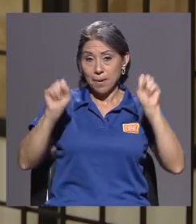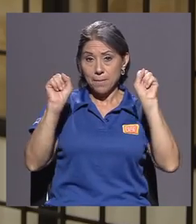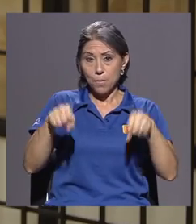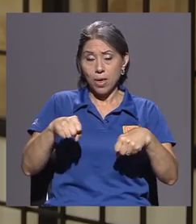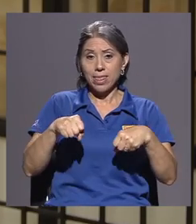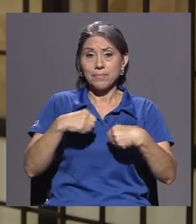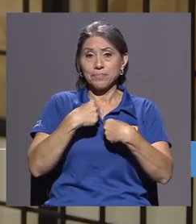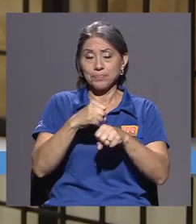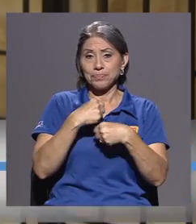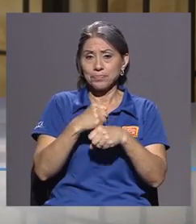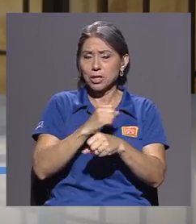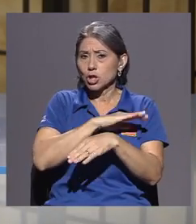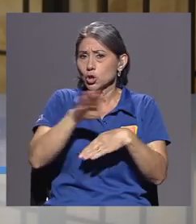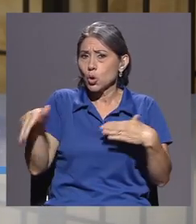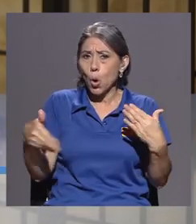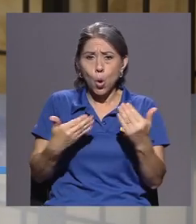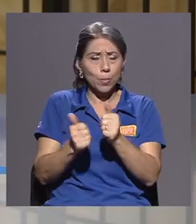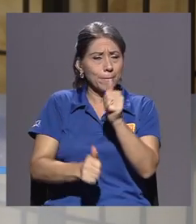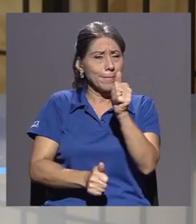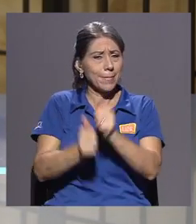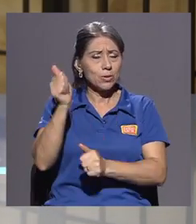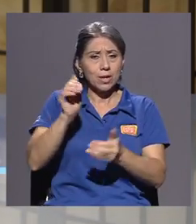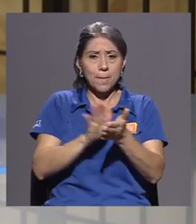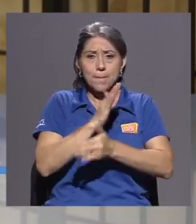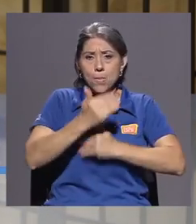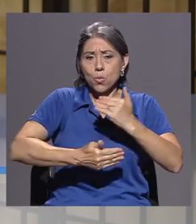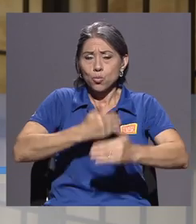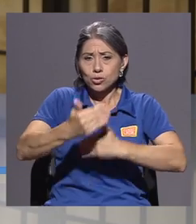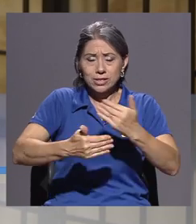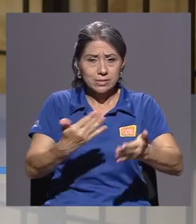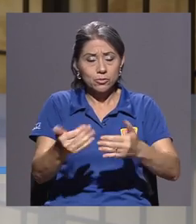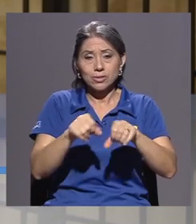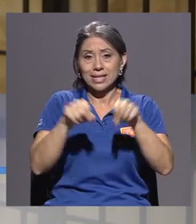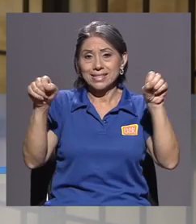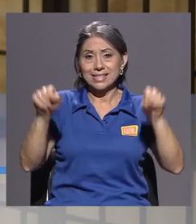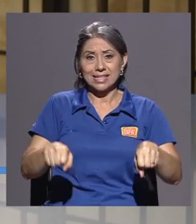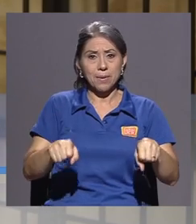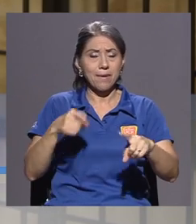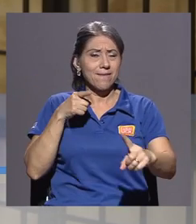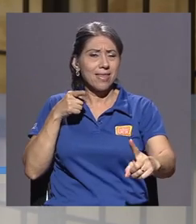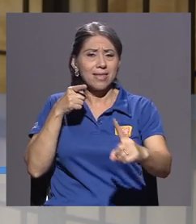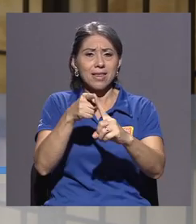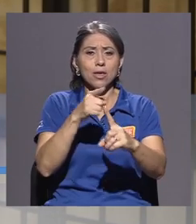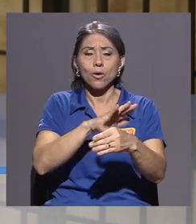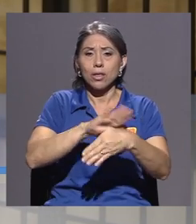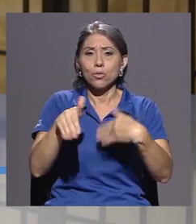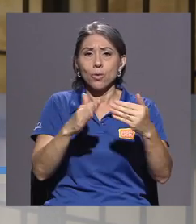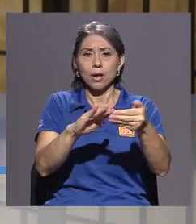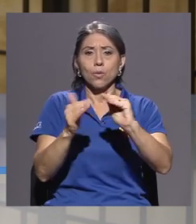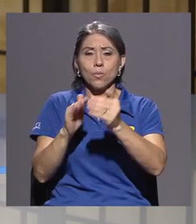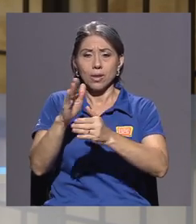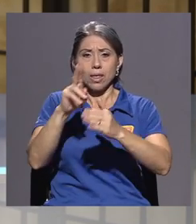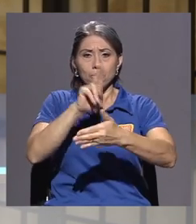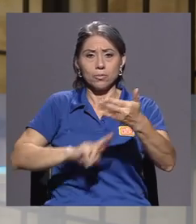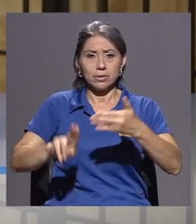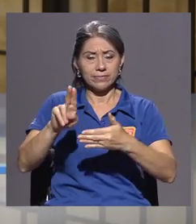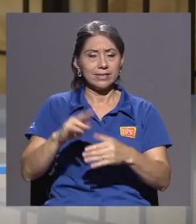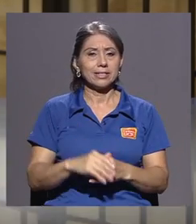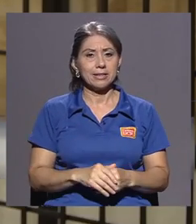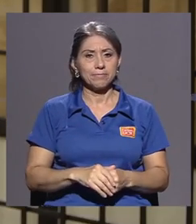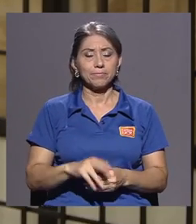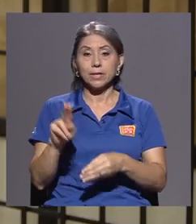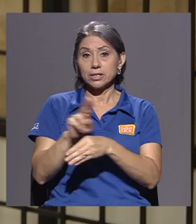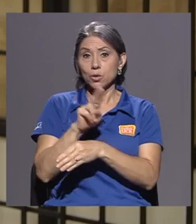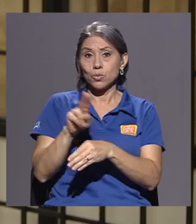realizar todo, la mayoría de los procesos de gestión documental. El sistema va dirigido a toda la comunidad universitaria.